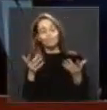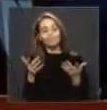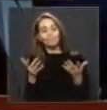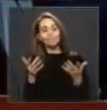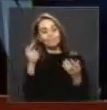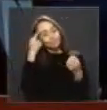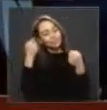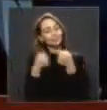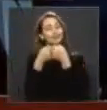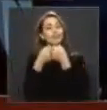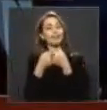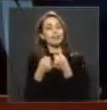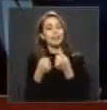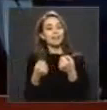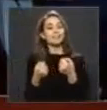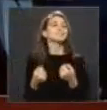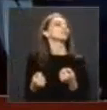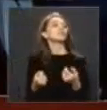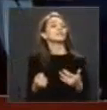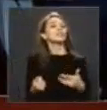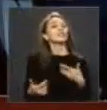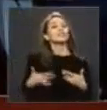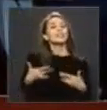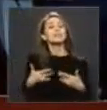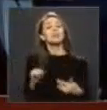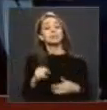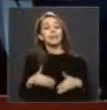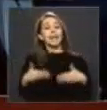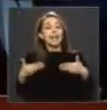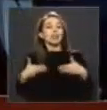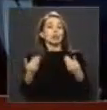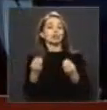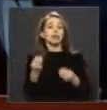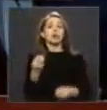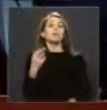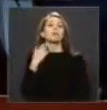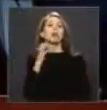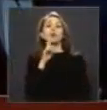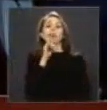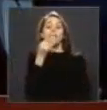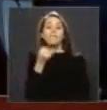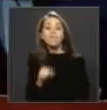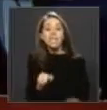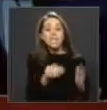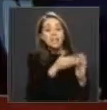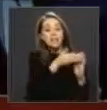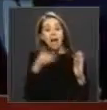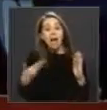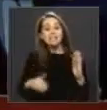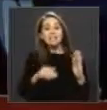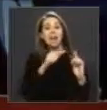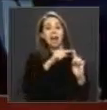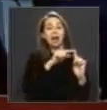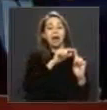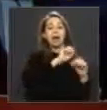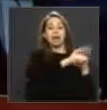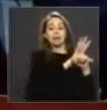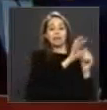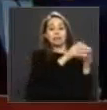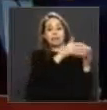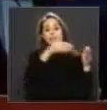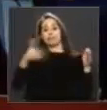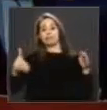supuesto, entusiasmado porque finalmente, después de 6 meses, el